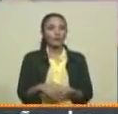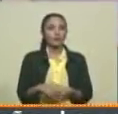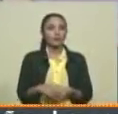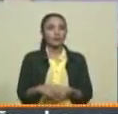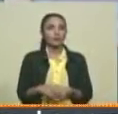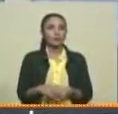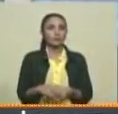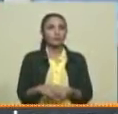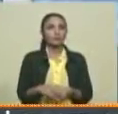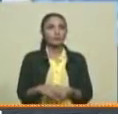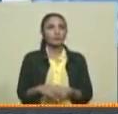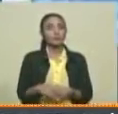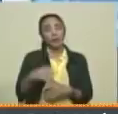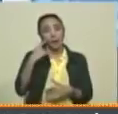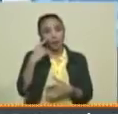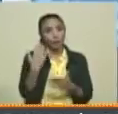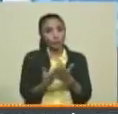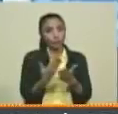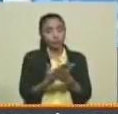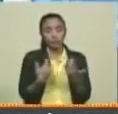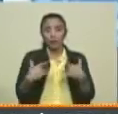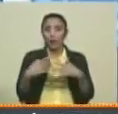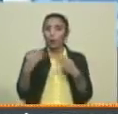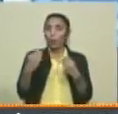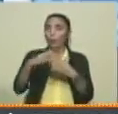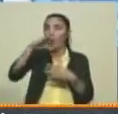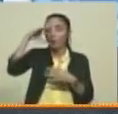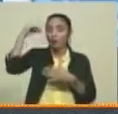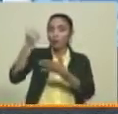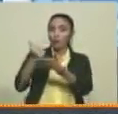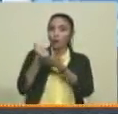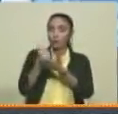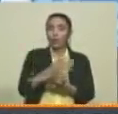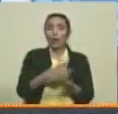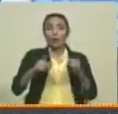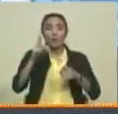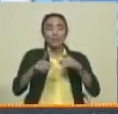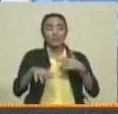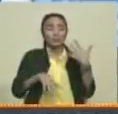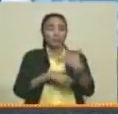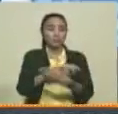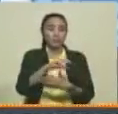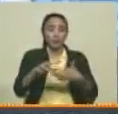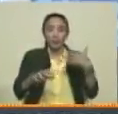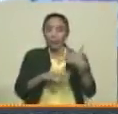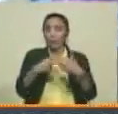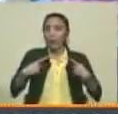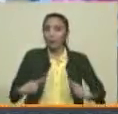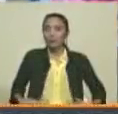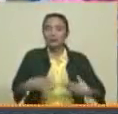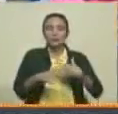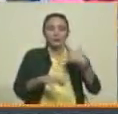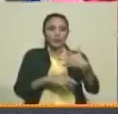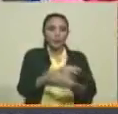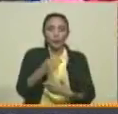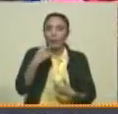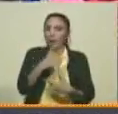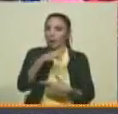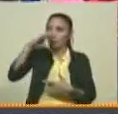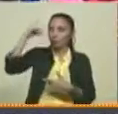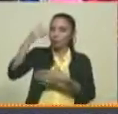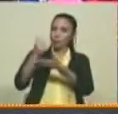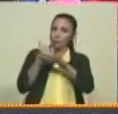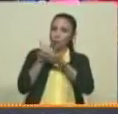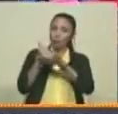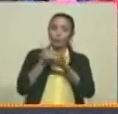Y he visto la mano de Dios en momentos cruciales de mi vida y he visto la mano de Dios en momentos